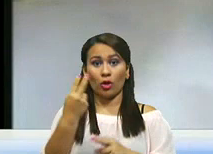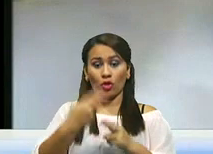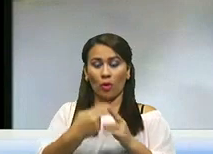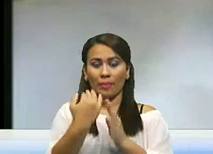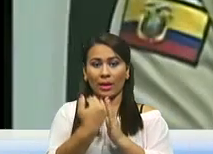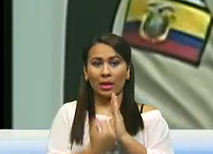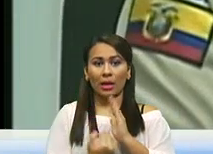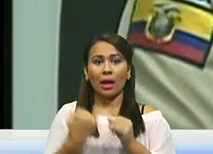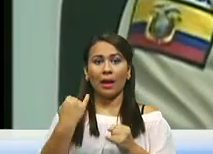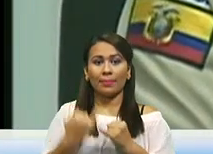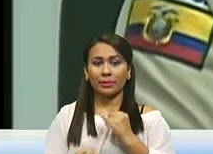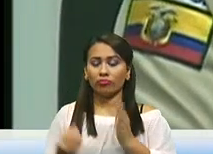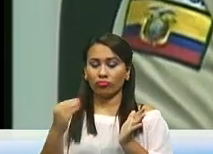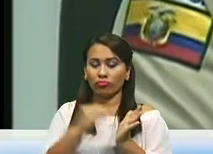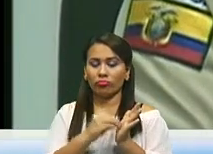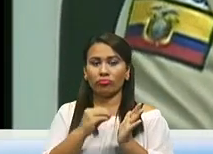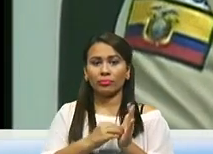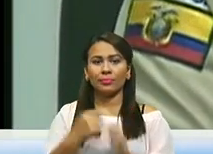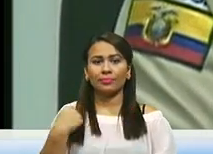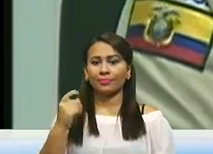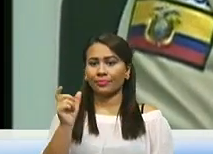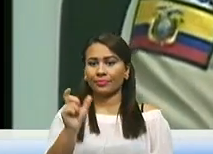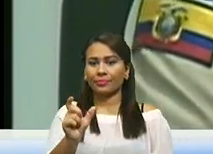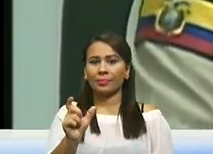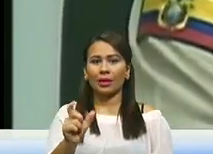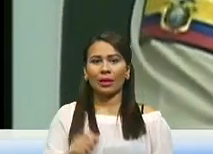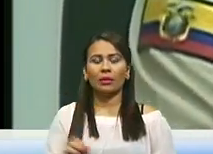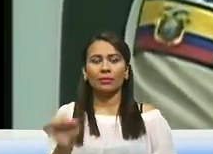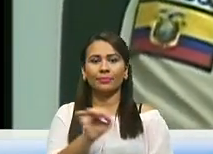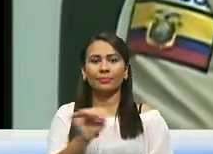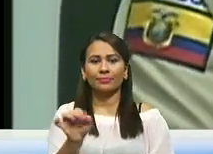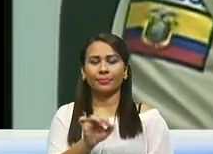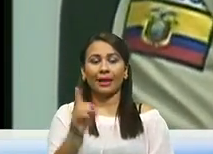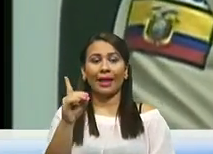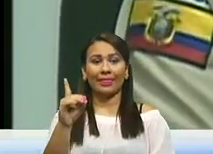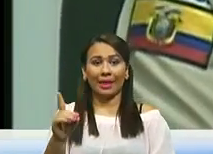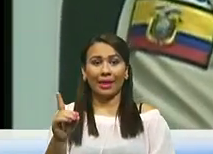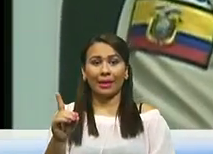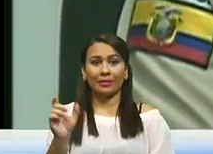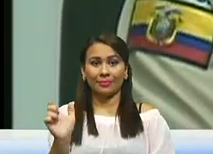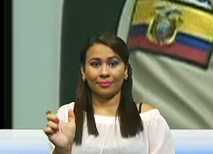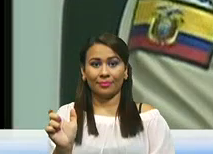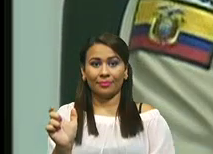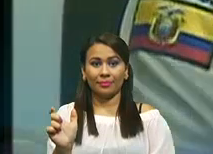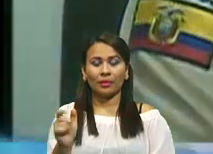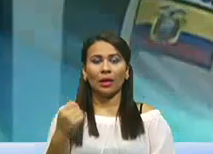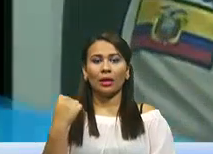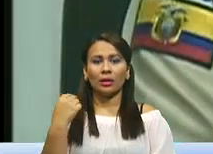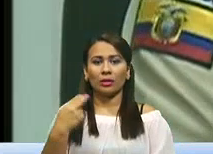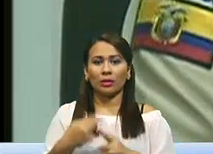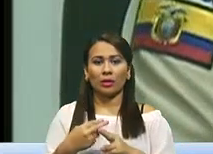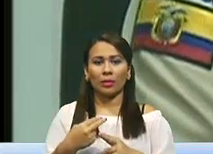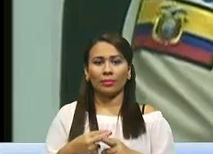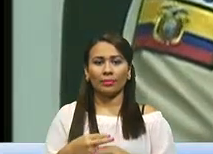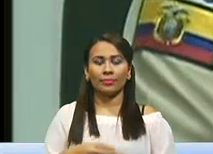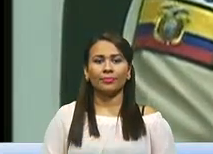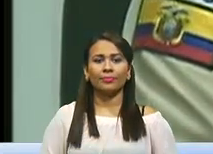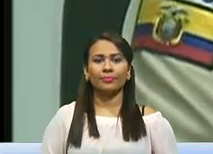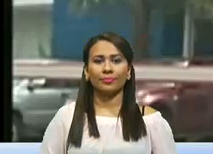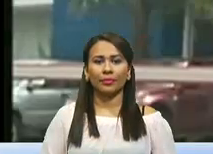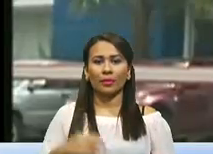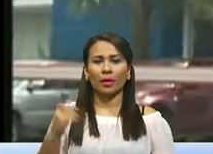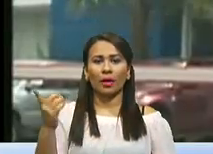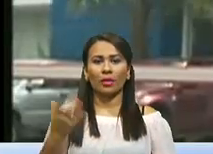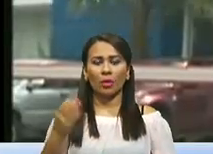y apellidos. Tenía una licencia tipo D. El nombre es Edwin Gastón de la Cueva